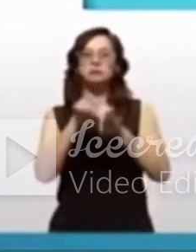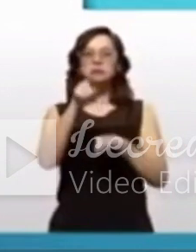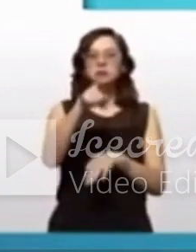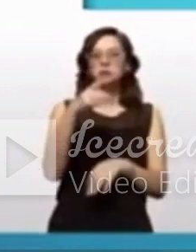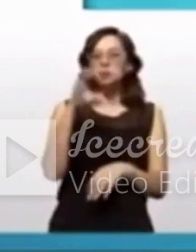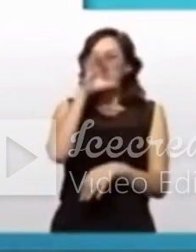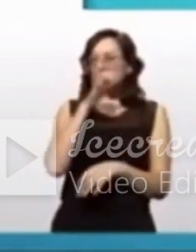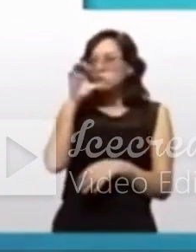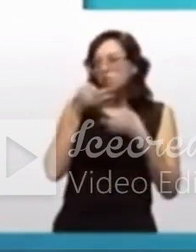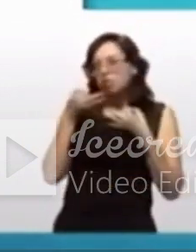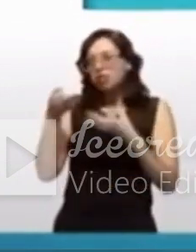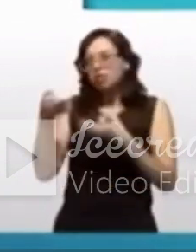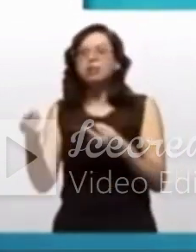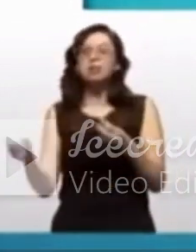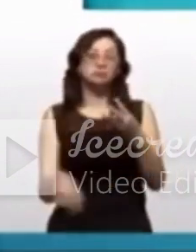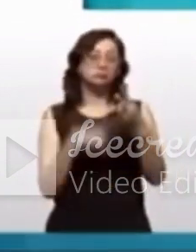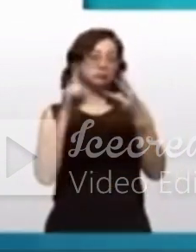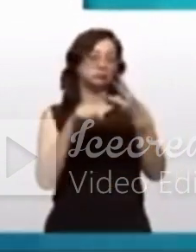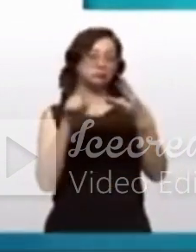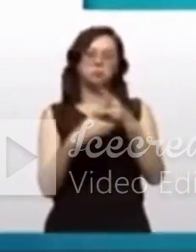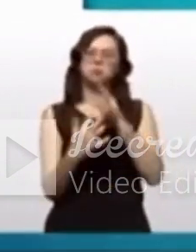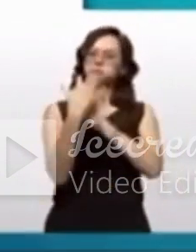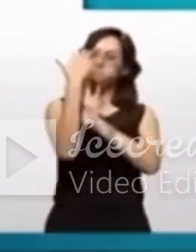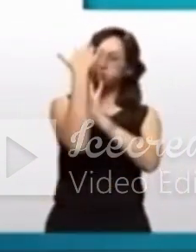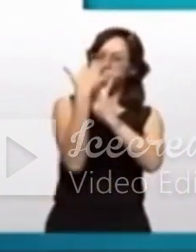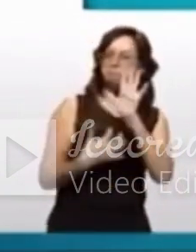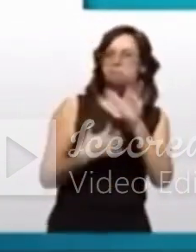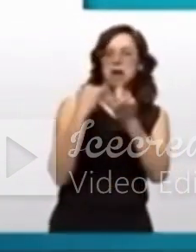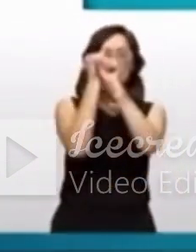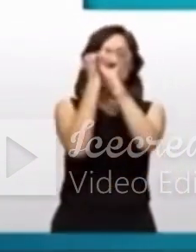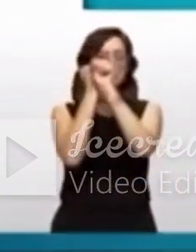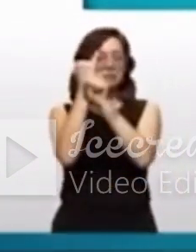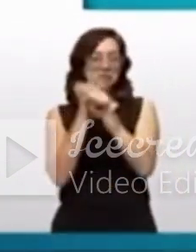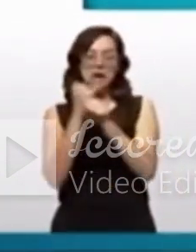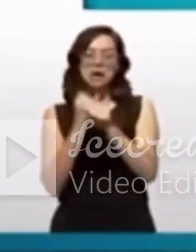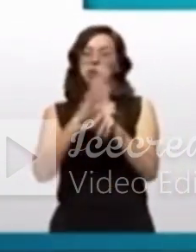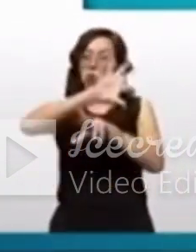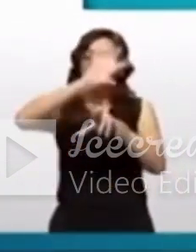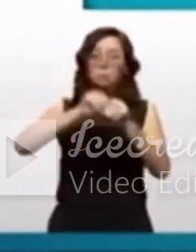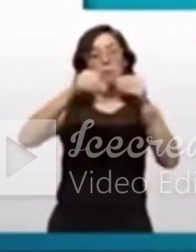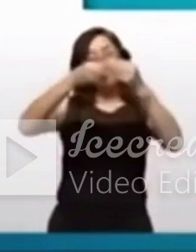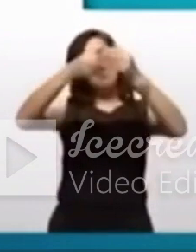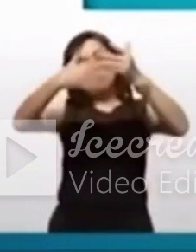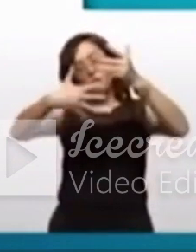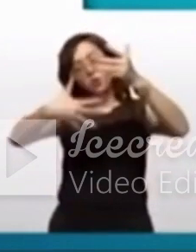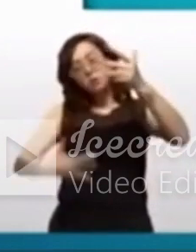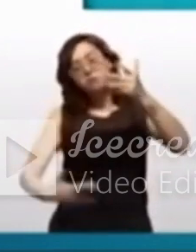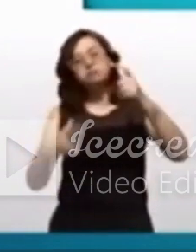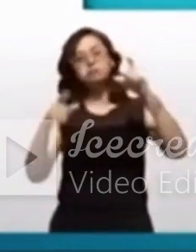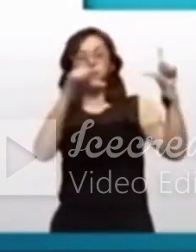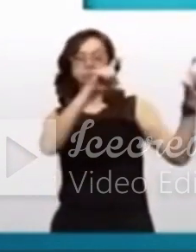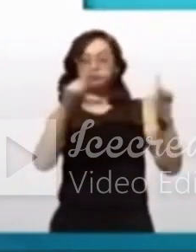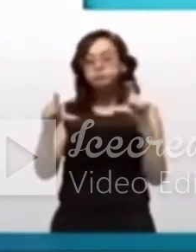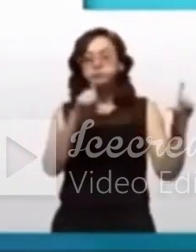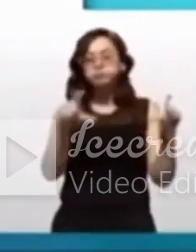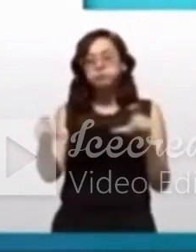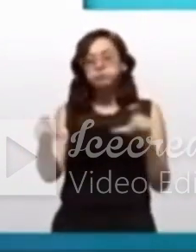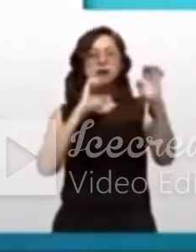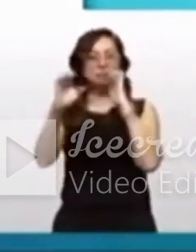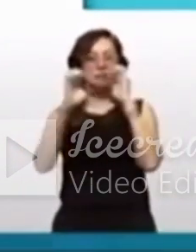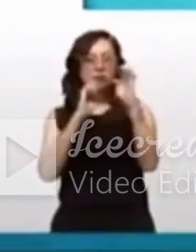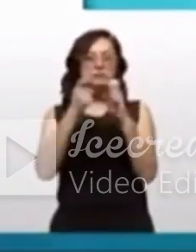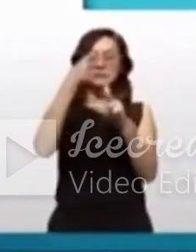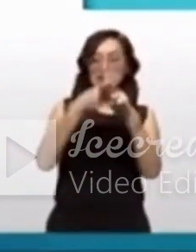lector. Tercero, el desarrollo. Presenta la investigación realizada por el escritor. En este apartado pueden colocarse fragmentos de entrevistas, gráficas